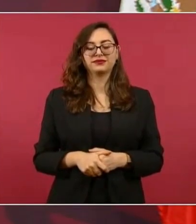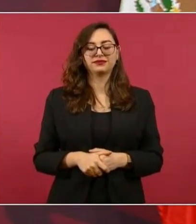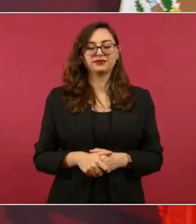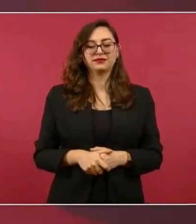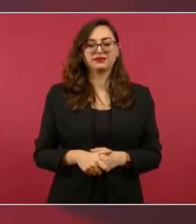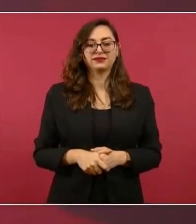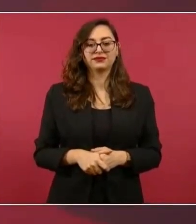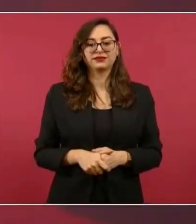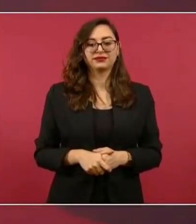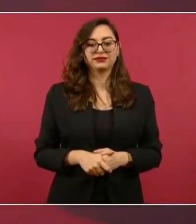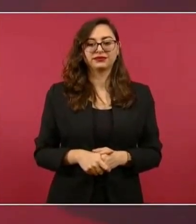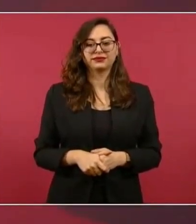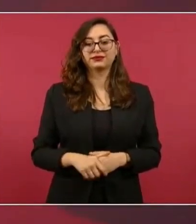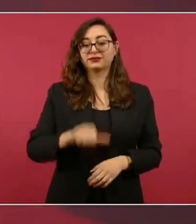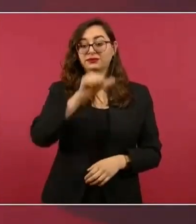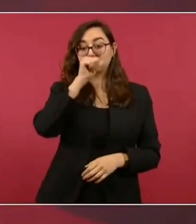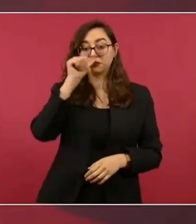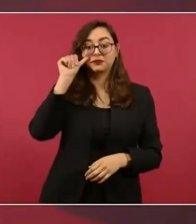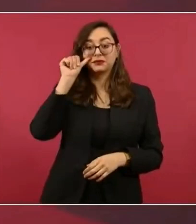Aplica la frase de Juárez: